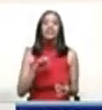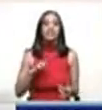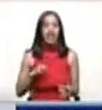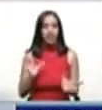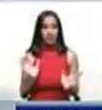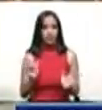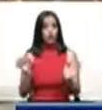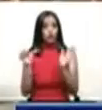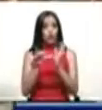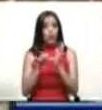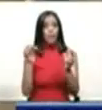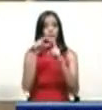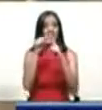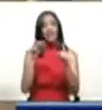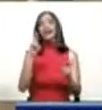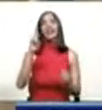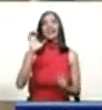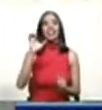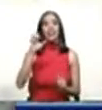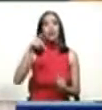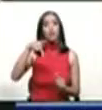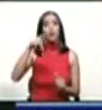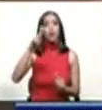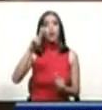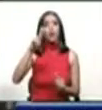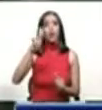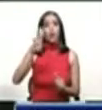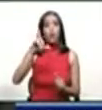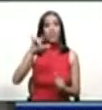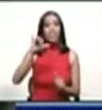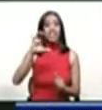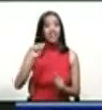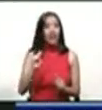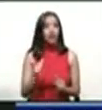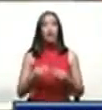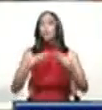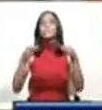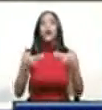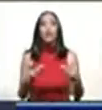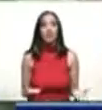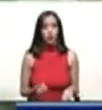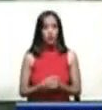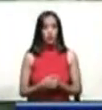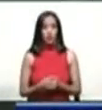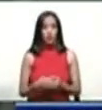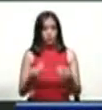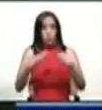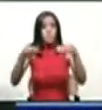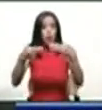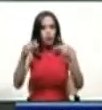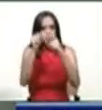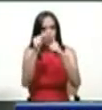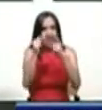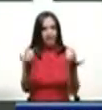la palabra y el concepto república, la res pública, la cosa pública, lo público que no es lo privado. Donde todo se privatiza no hay